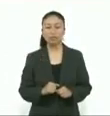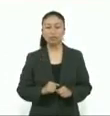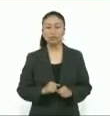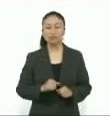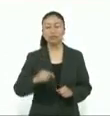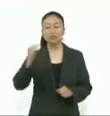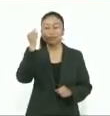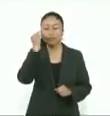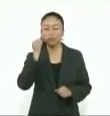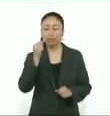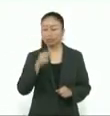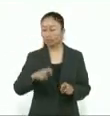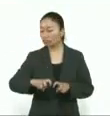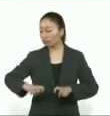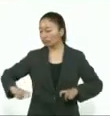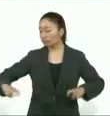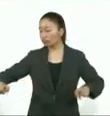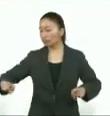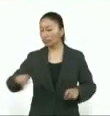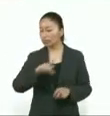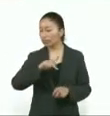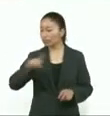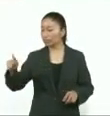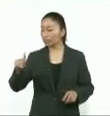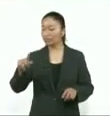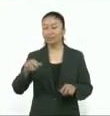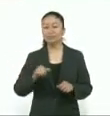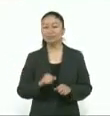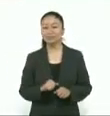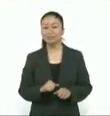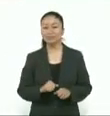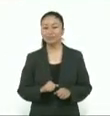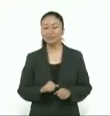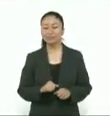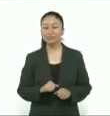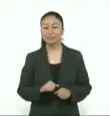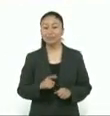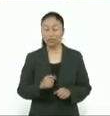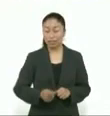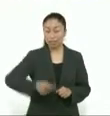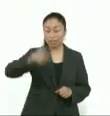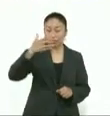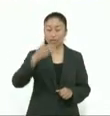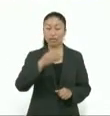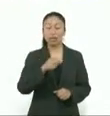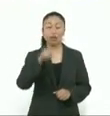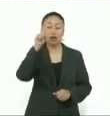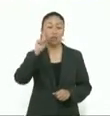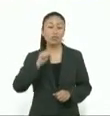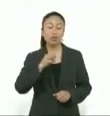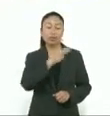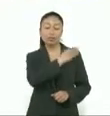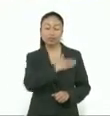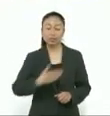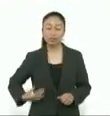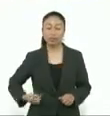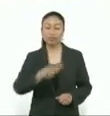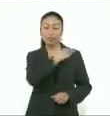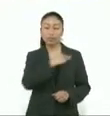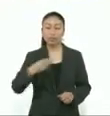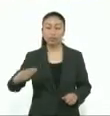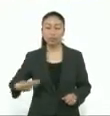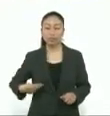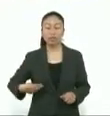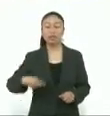de Guerrero. Por cierto, la primer mujer presidenta municipal en México y